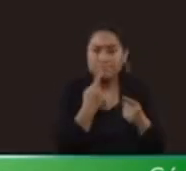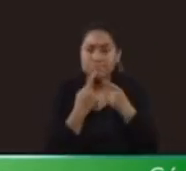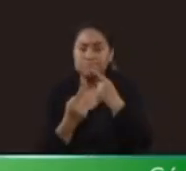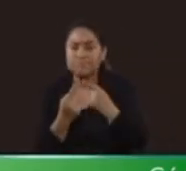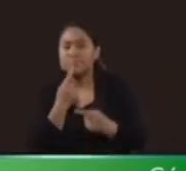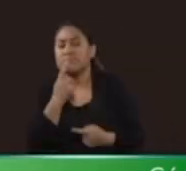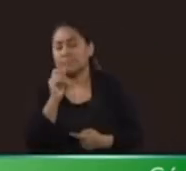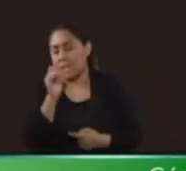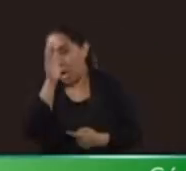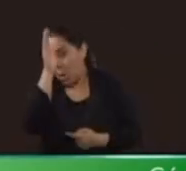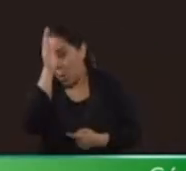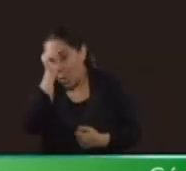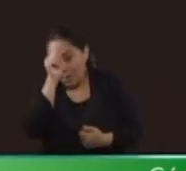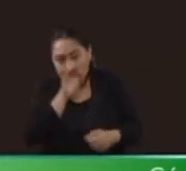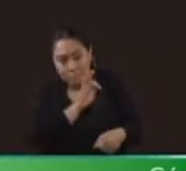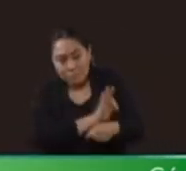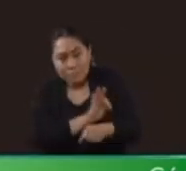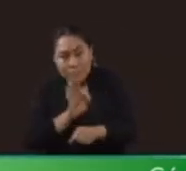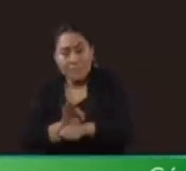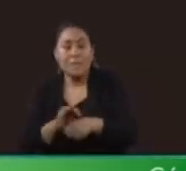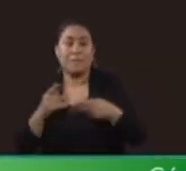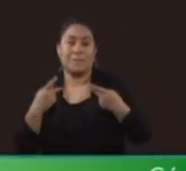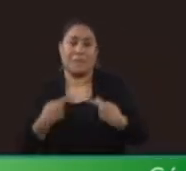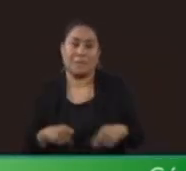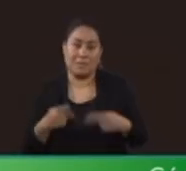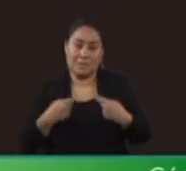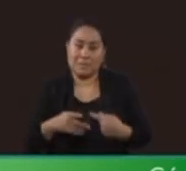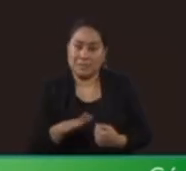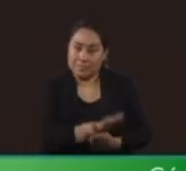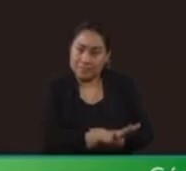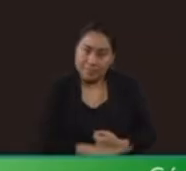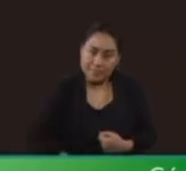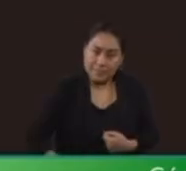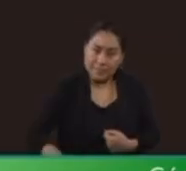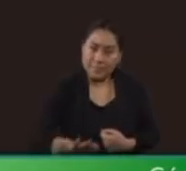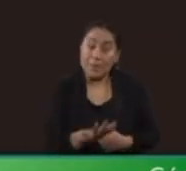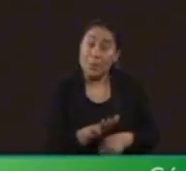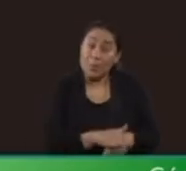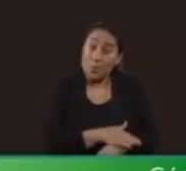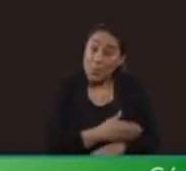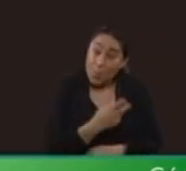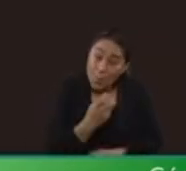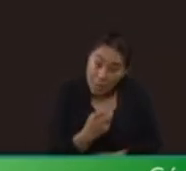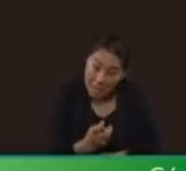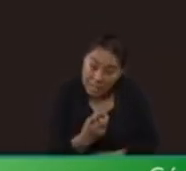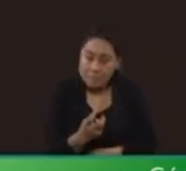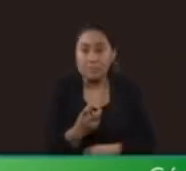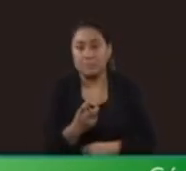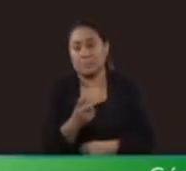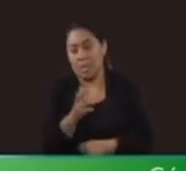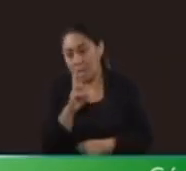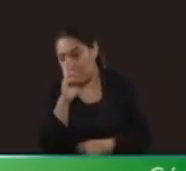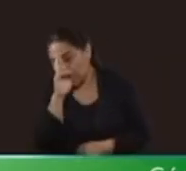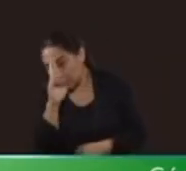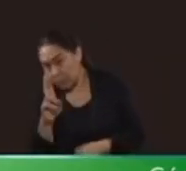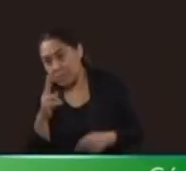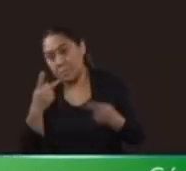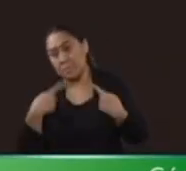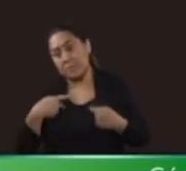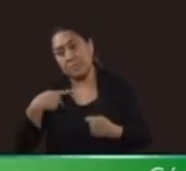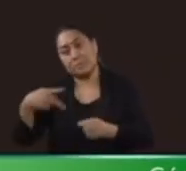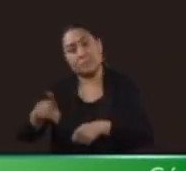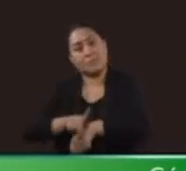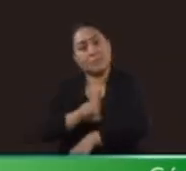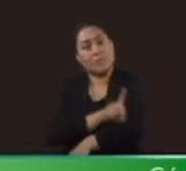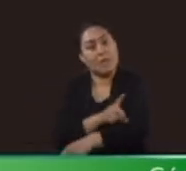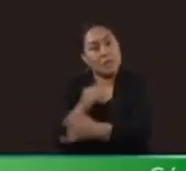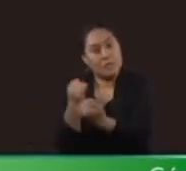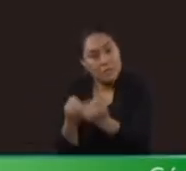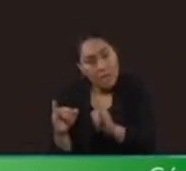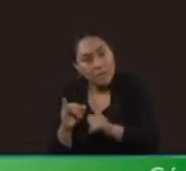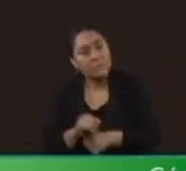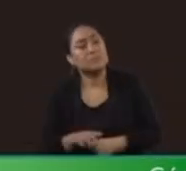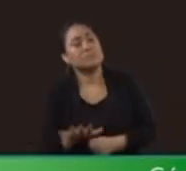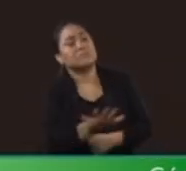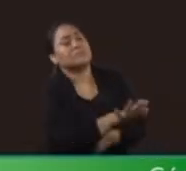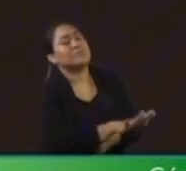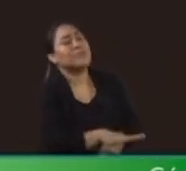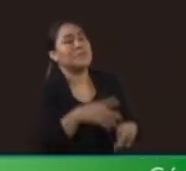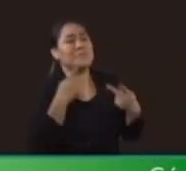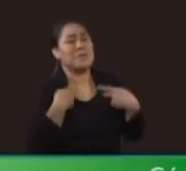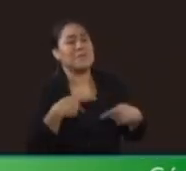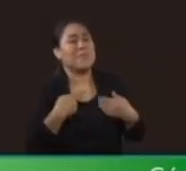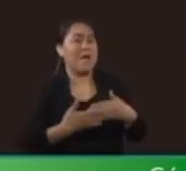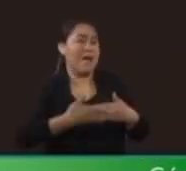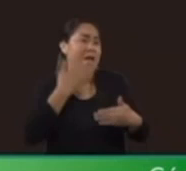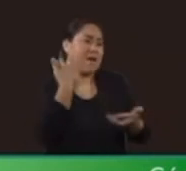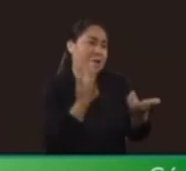pacto social por eso por respeto a nuestros independentistas por respeto a nuestros revolucionarios y por